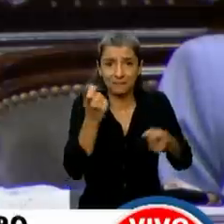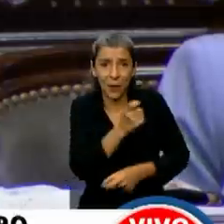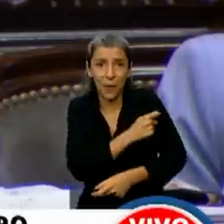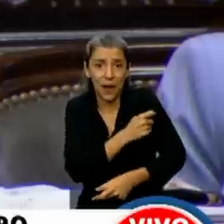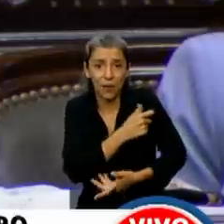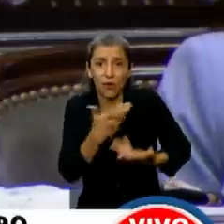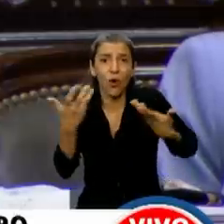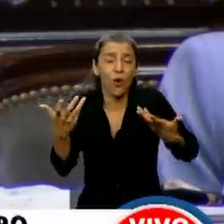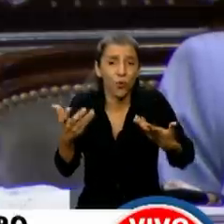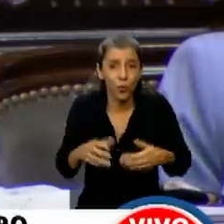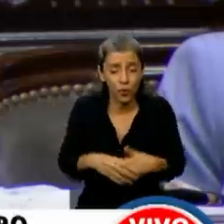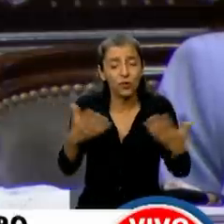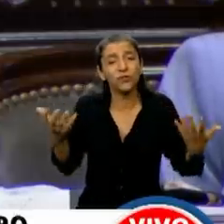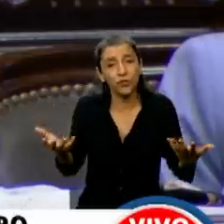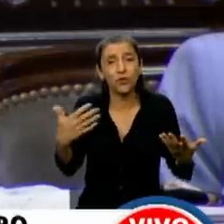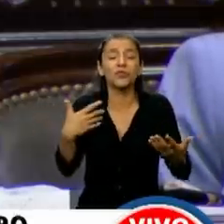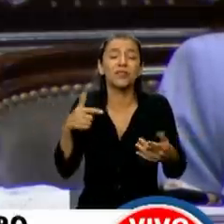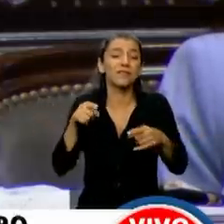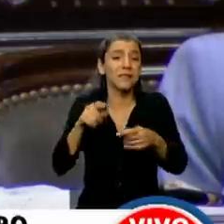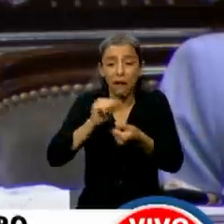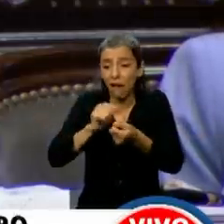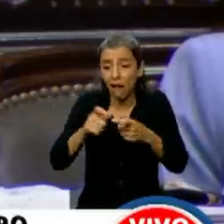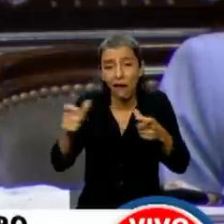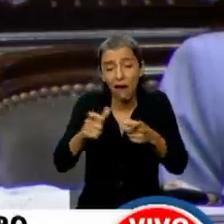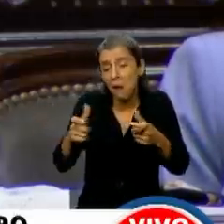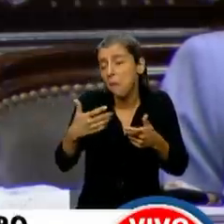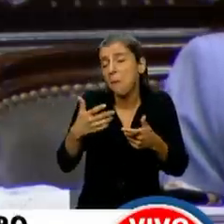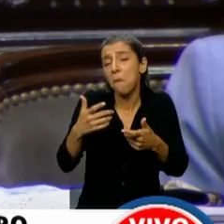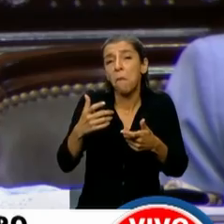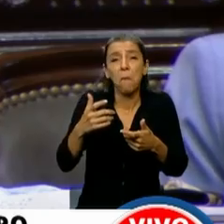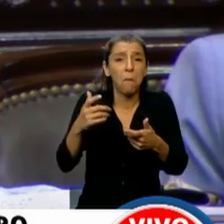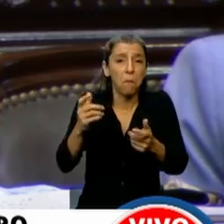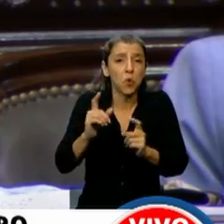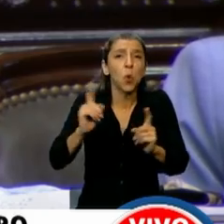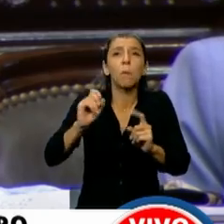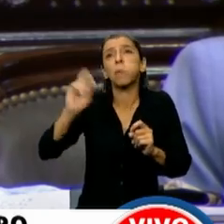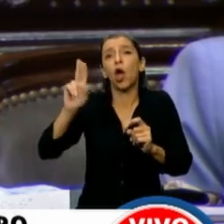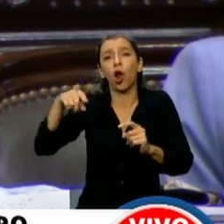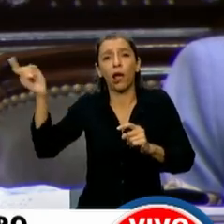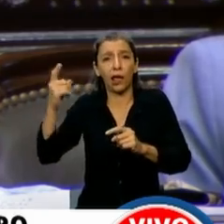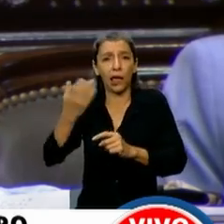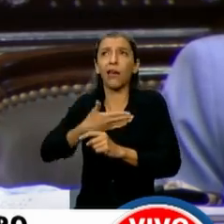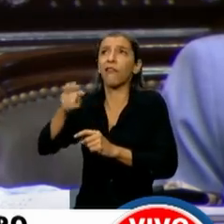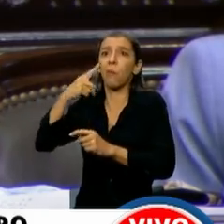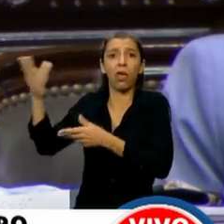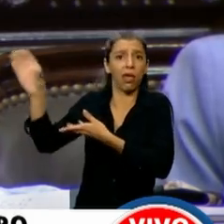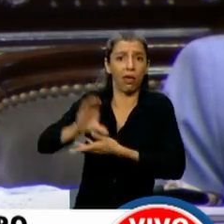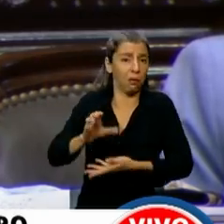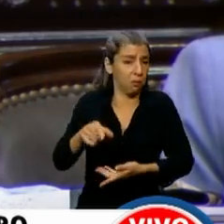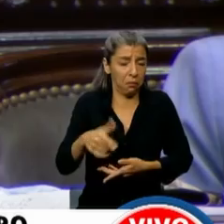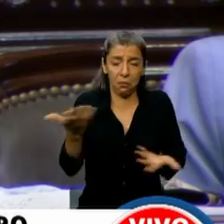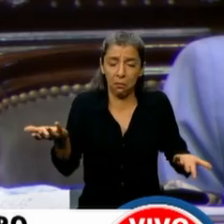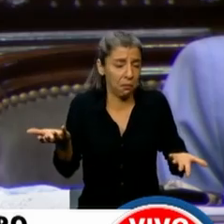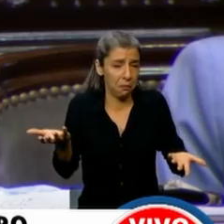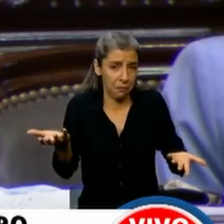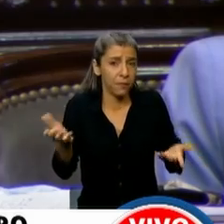decirles a estos es muy grande a dos economistas que pusieron toda la noche sobre la economía de